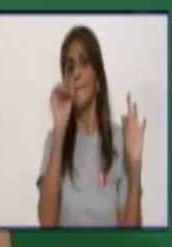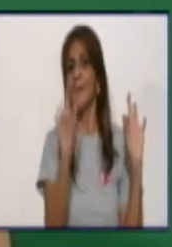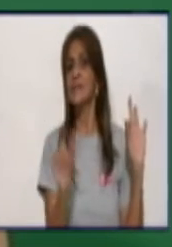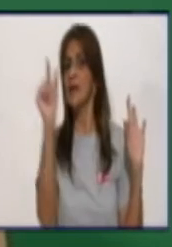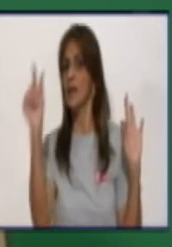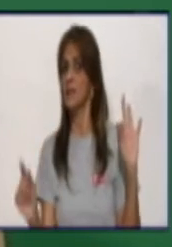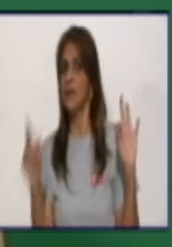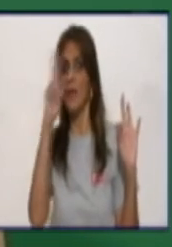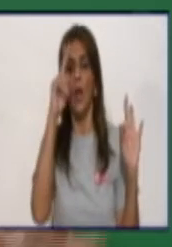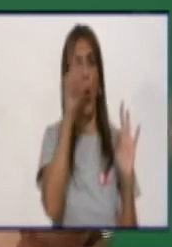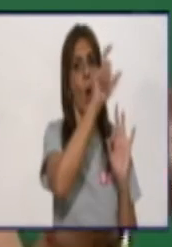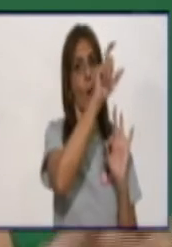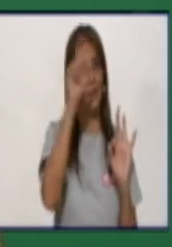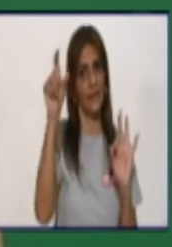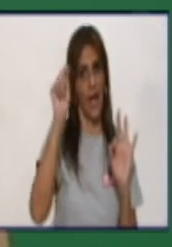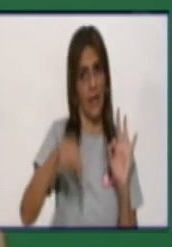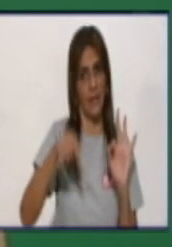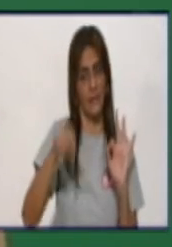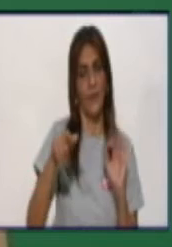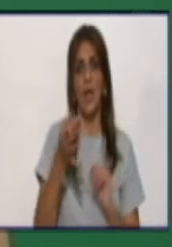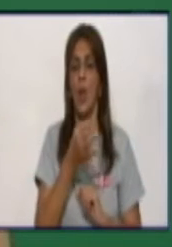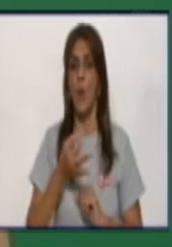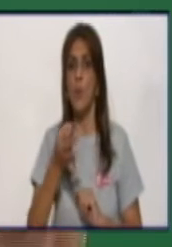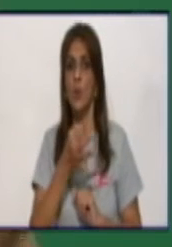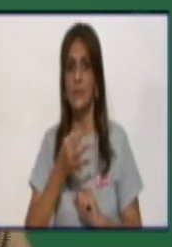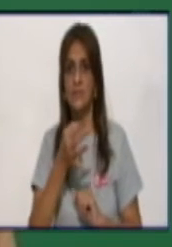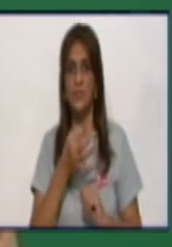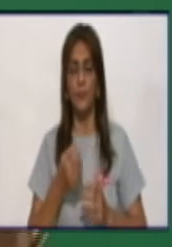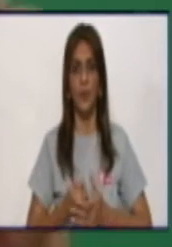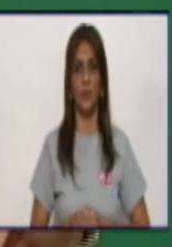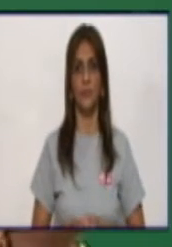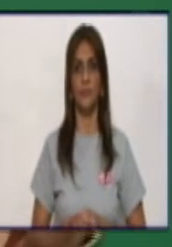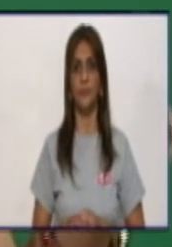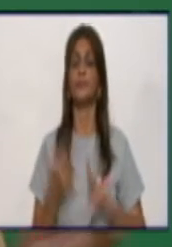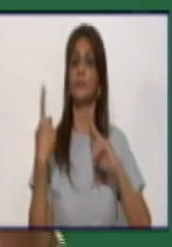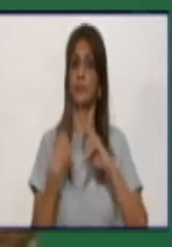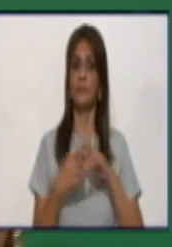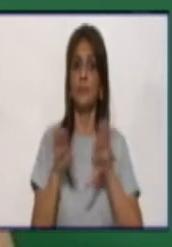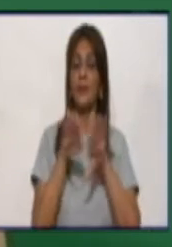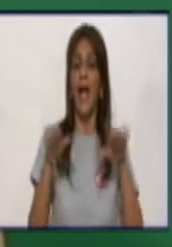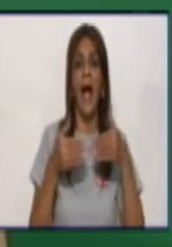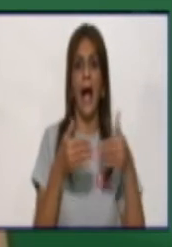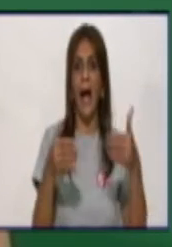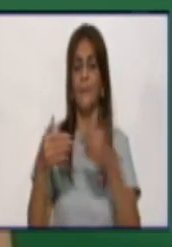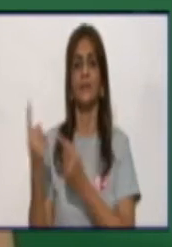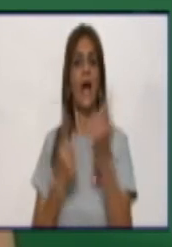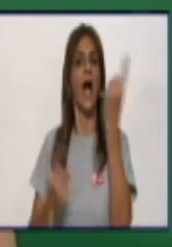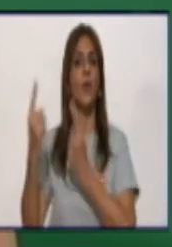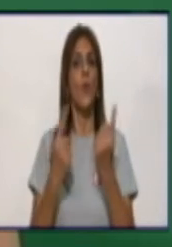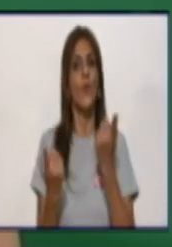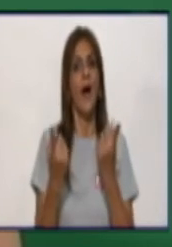clínicos quirúrgicos hacia los municipios y ya están abiertas las consultas